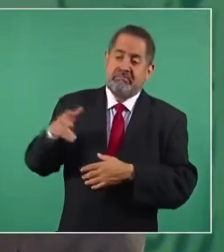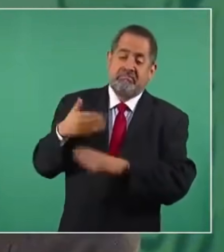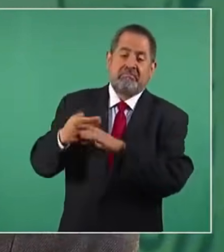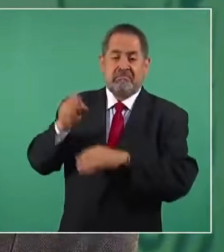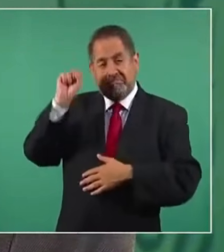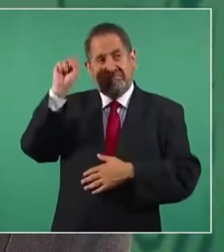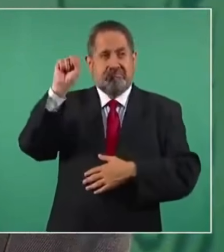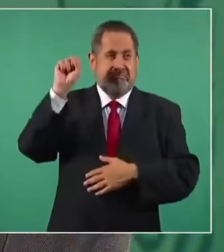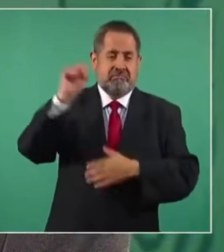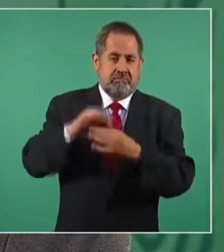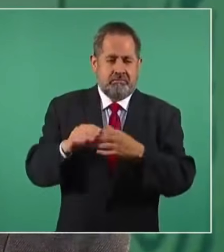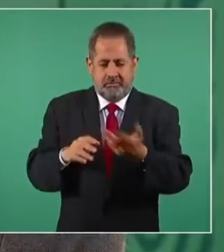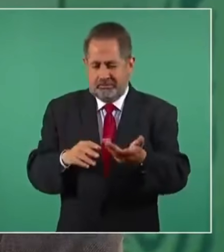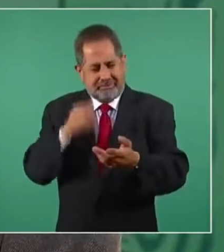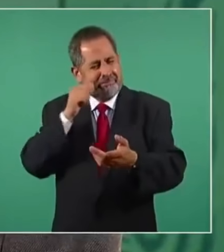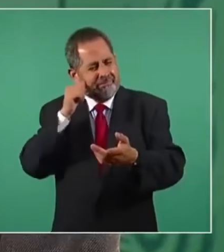hasta ayer vinieron unos